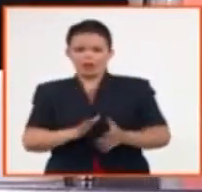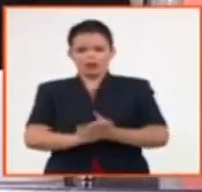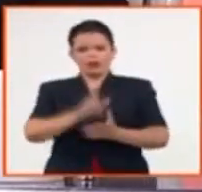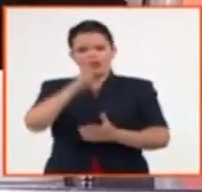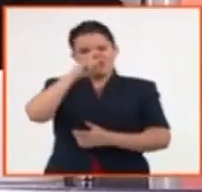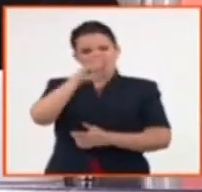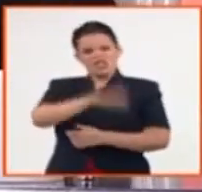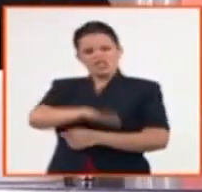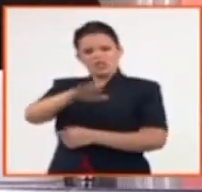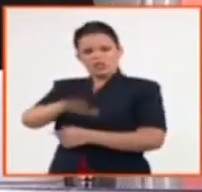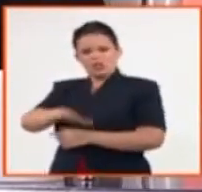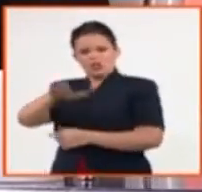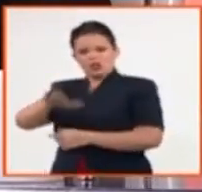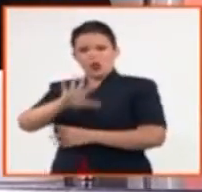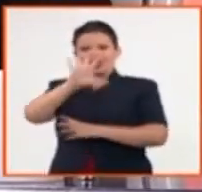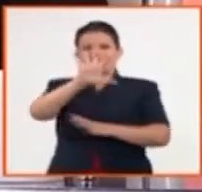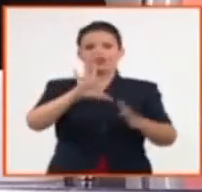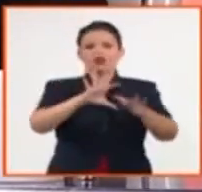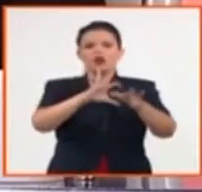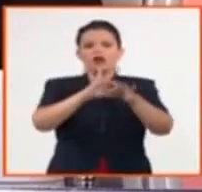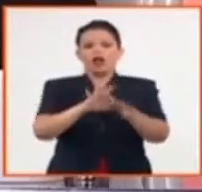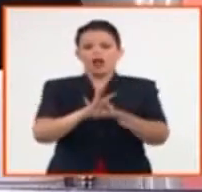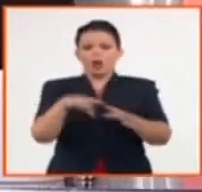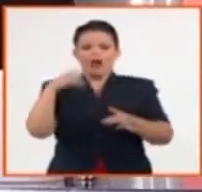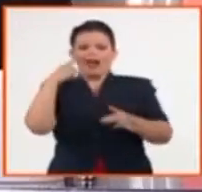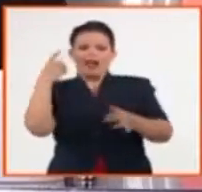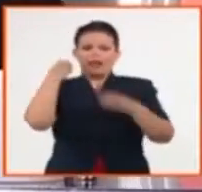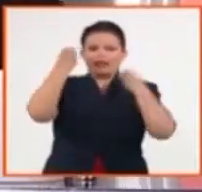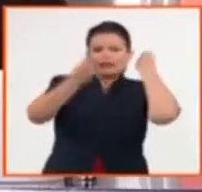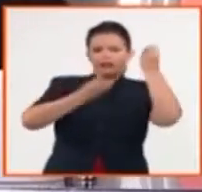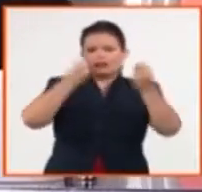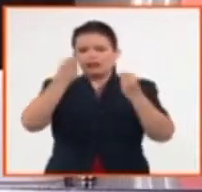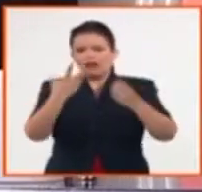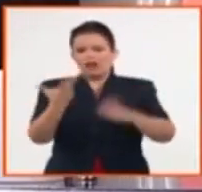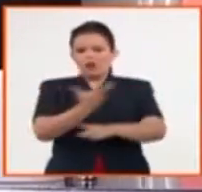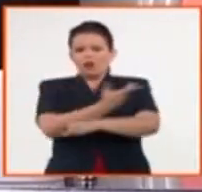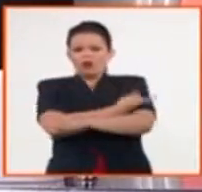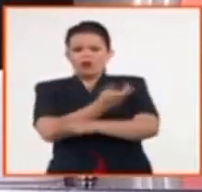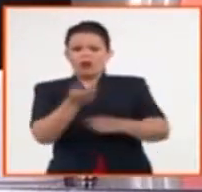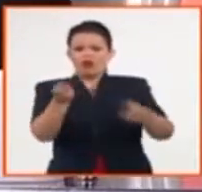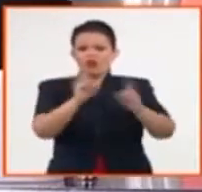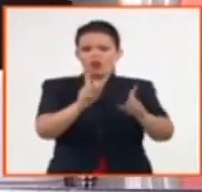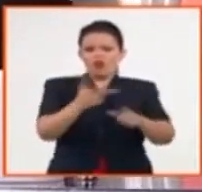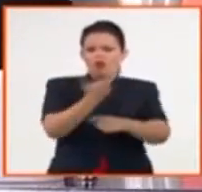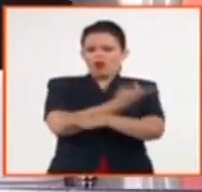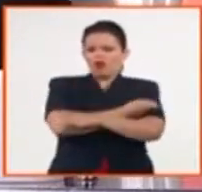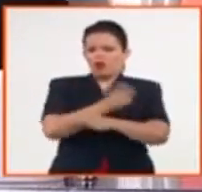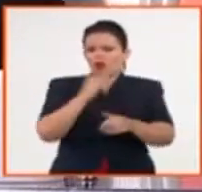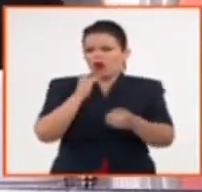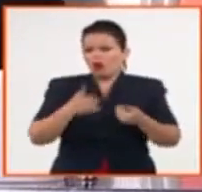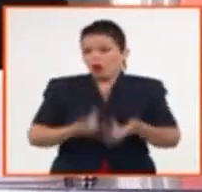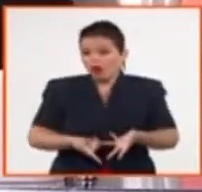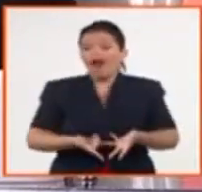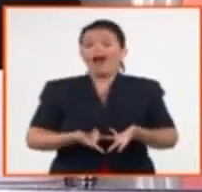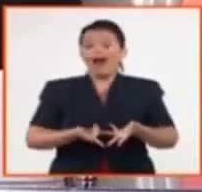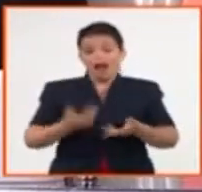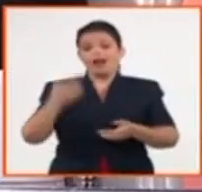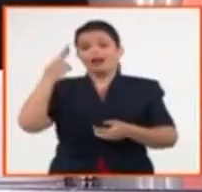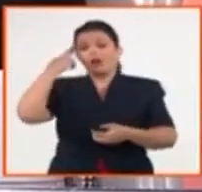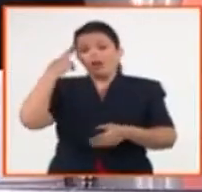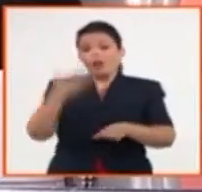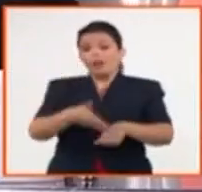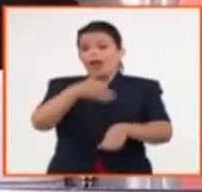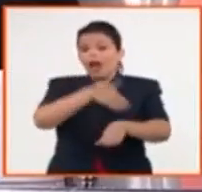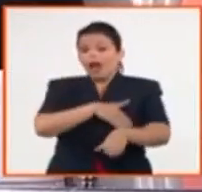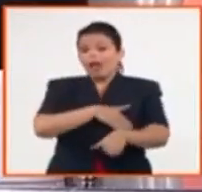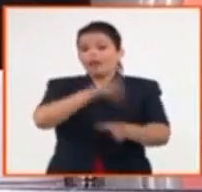por ahí por Guantánamo, por Pinar del Río, y automáticamente de conjunto nos pusimos de acuerdo. Todo el mundo recuerda que habíamos organizado por edades,